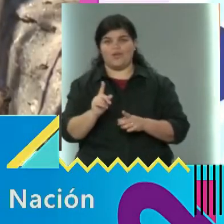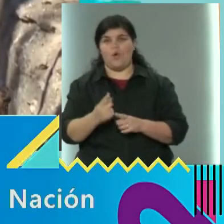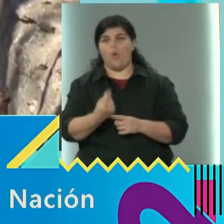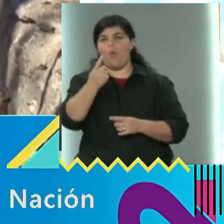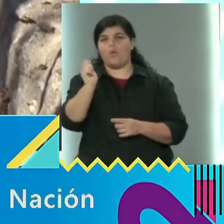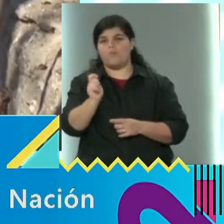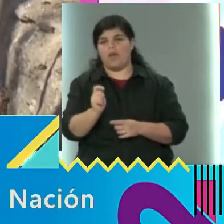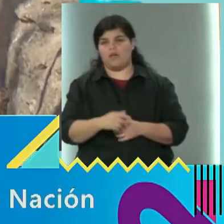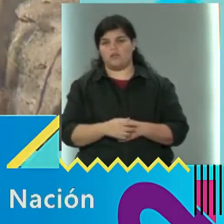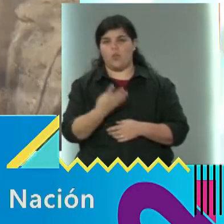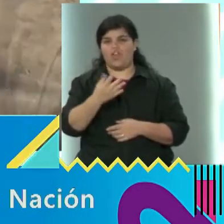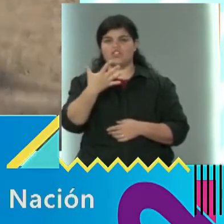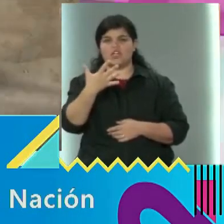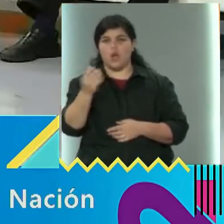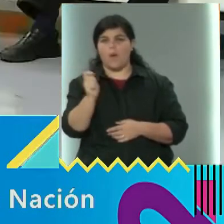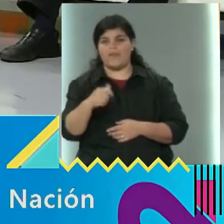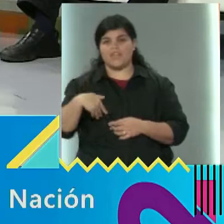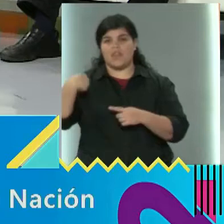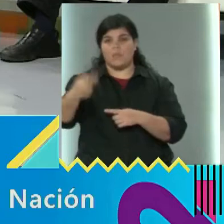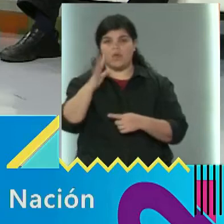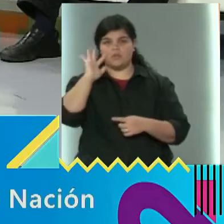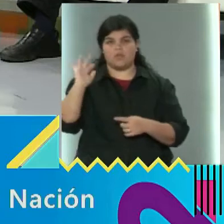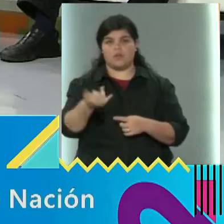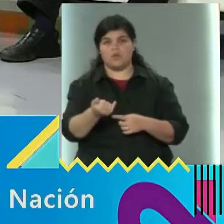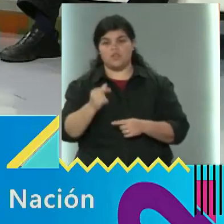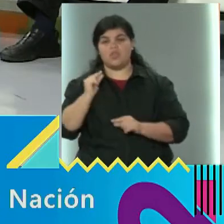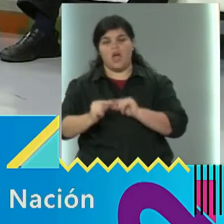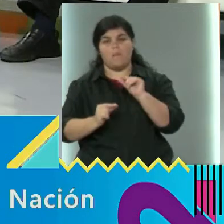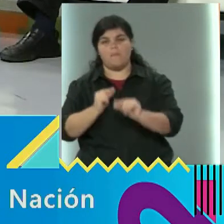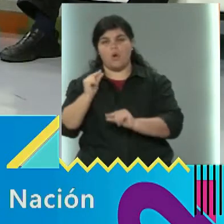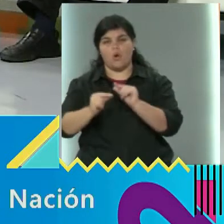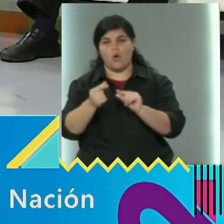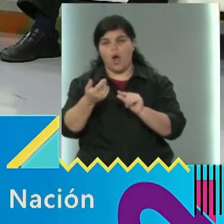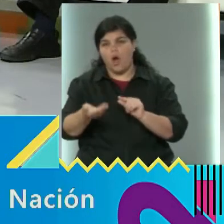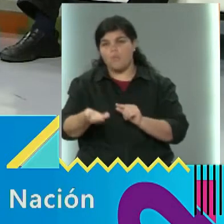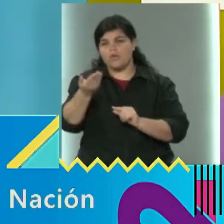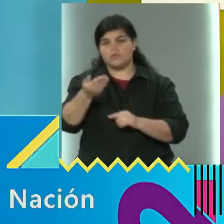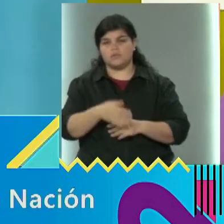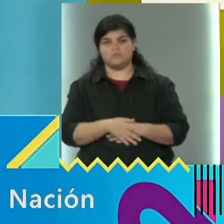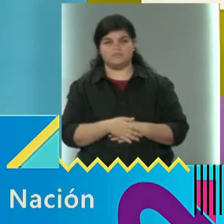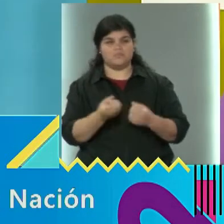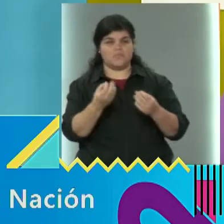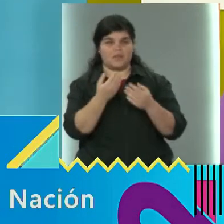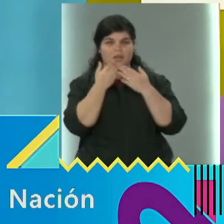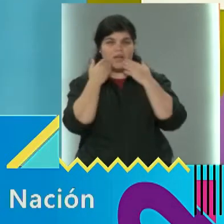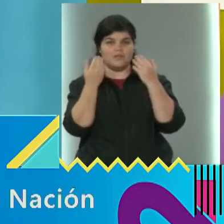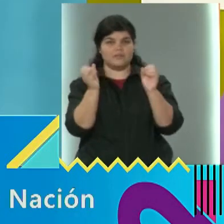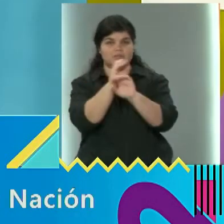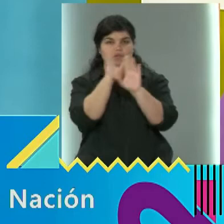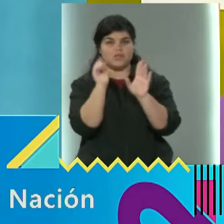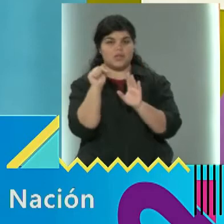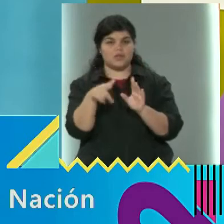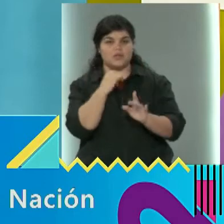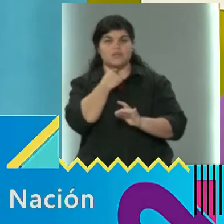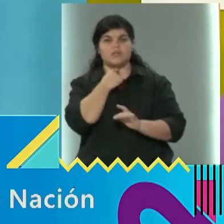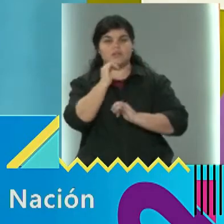5 meses después. Bien. Pablo, muy muchísimas... progresivo, digamos, el aumento. Bien, perfecto. Esa era una aclaración también que queríamos